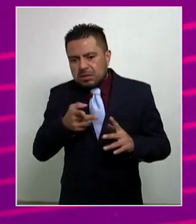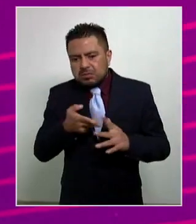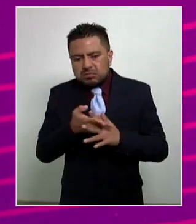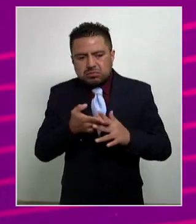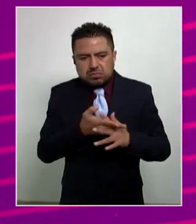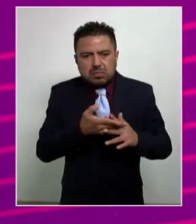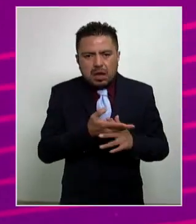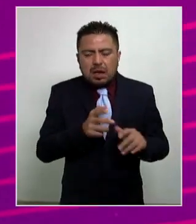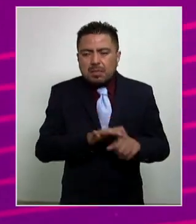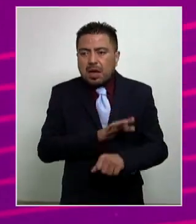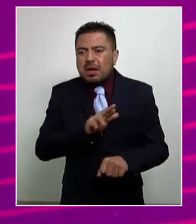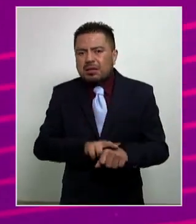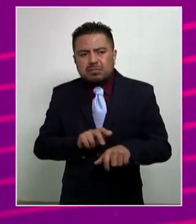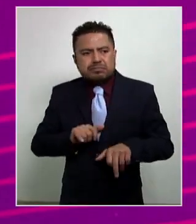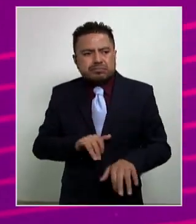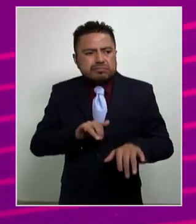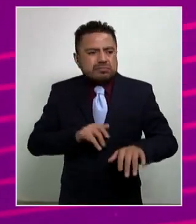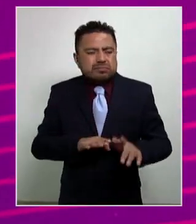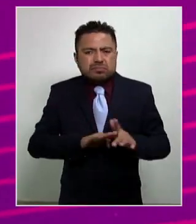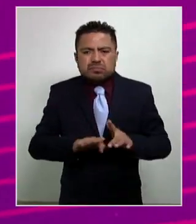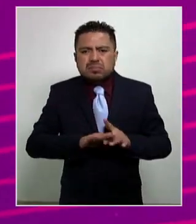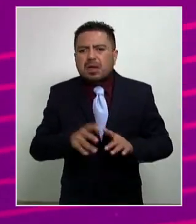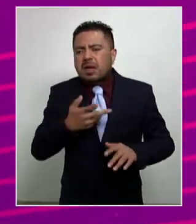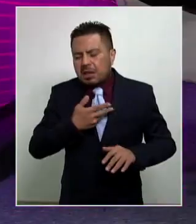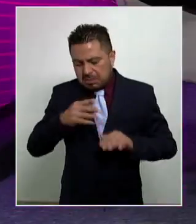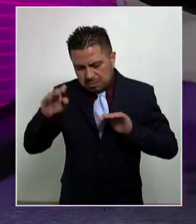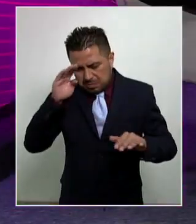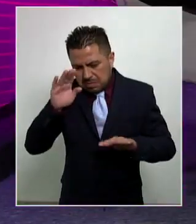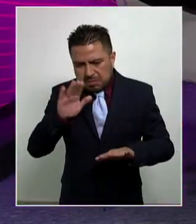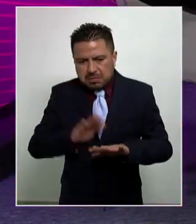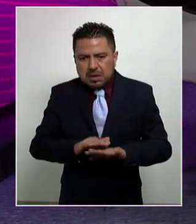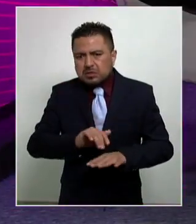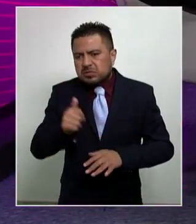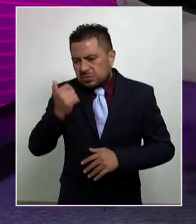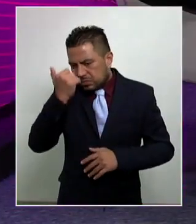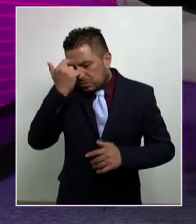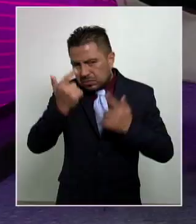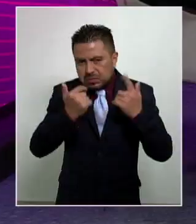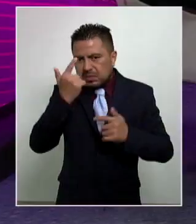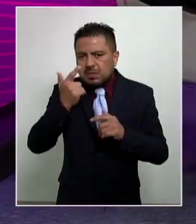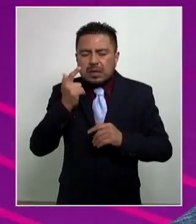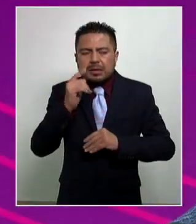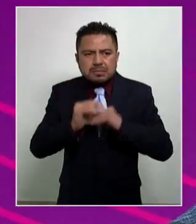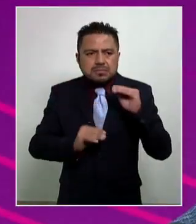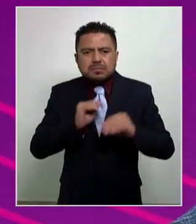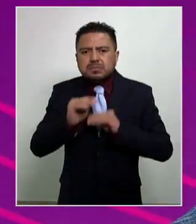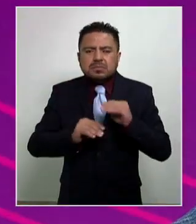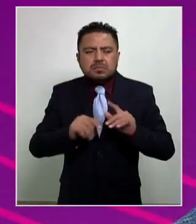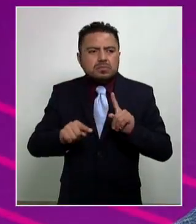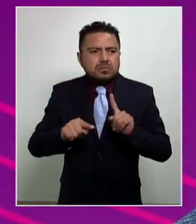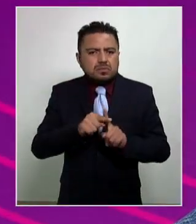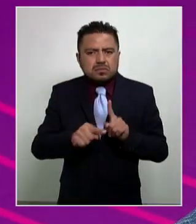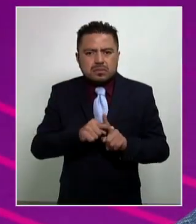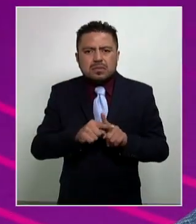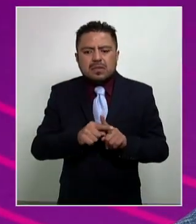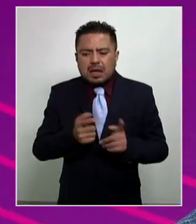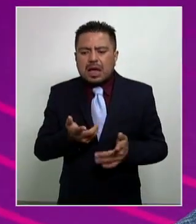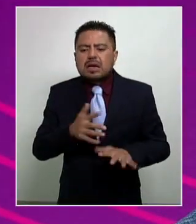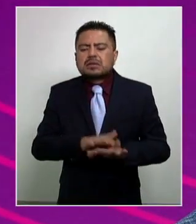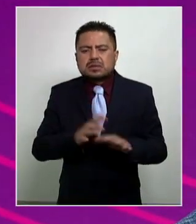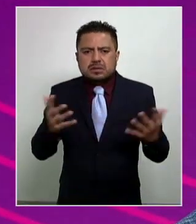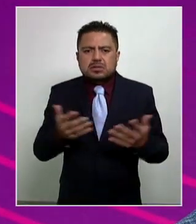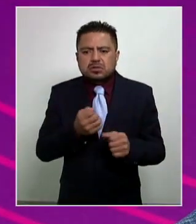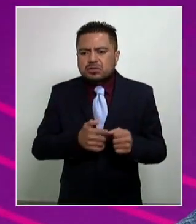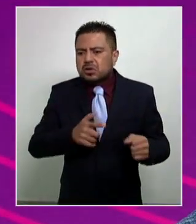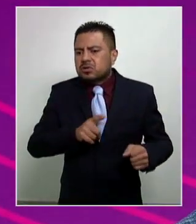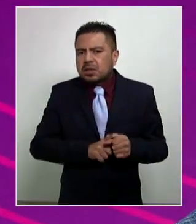que generan estos grandes movimientos. No hay más que pensar en formas creativas y constructivas y positivas de poder hacer integración social,